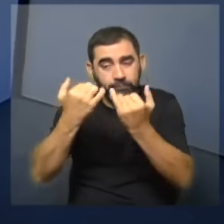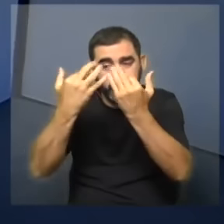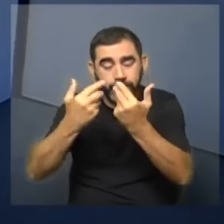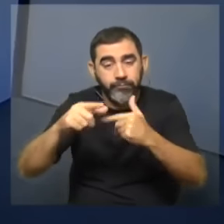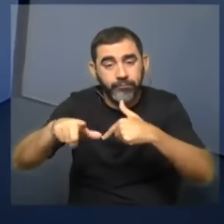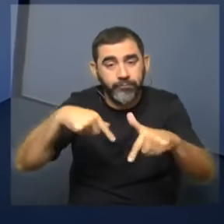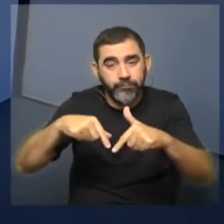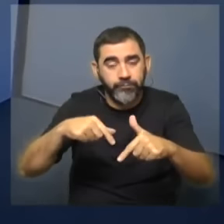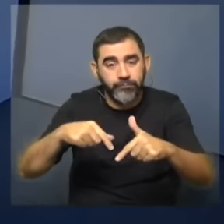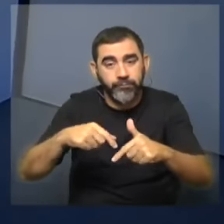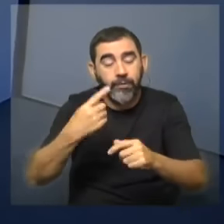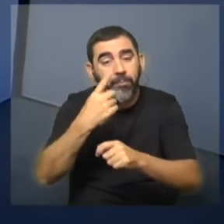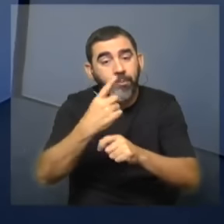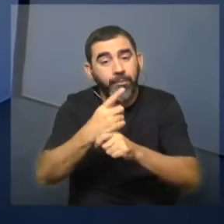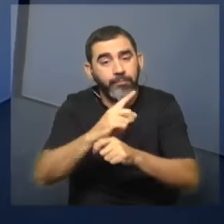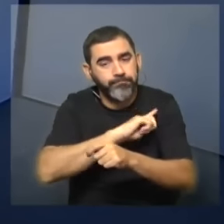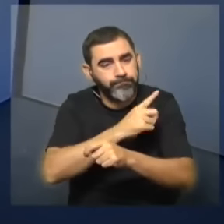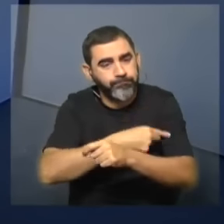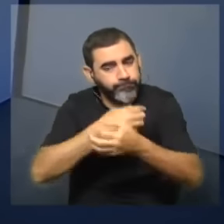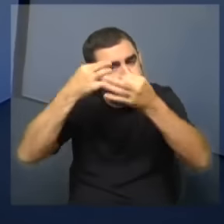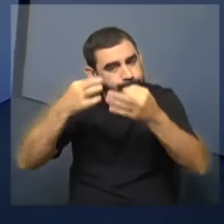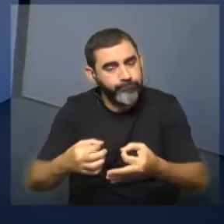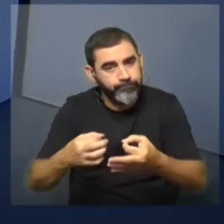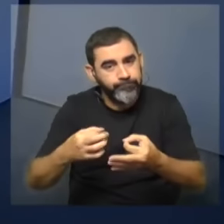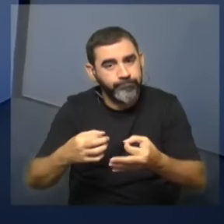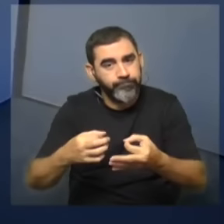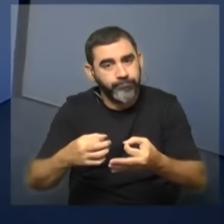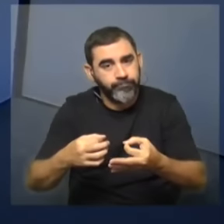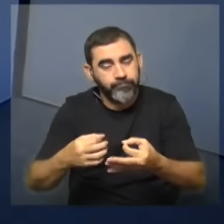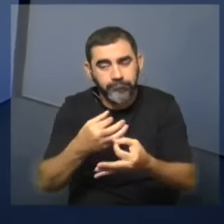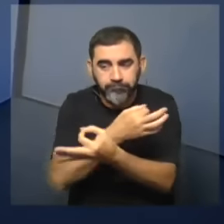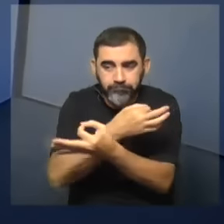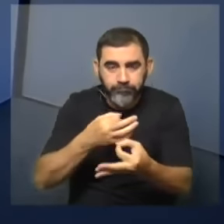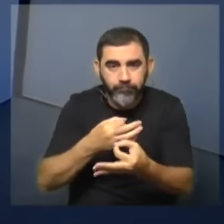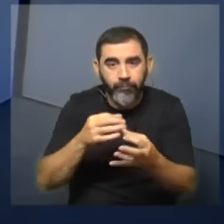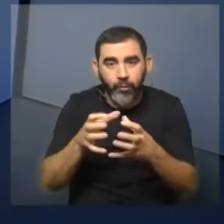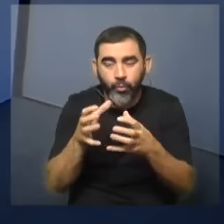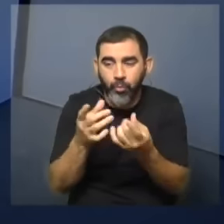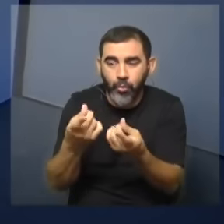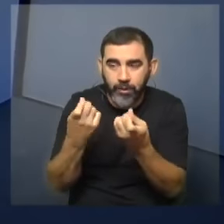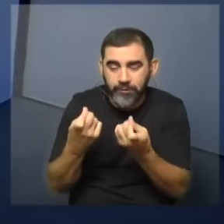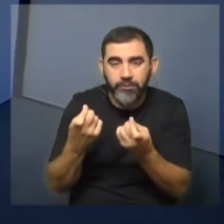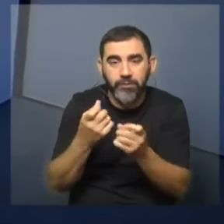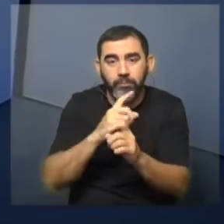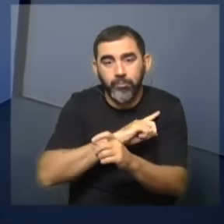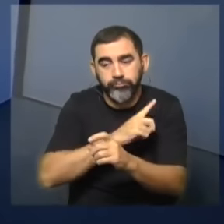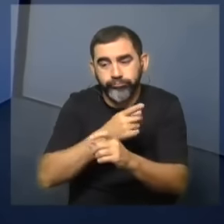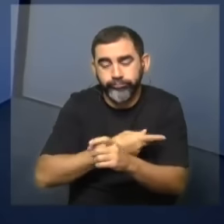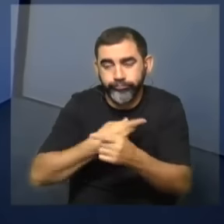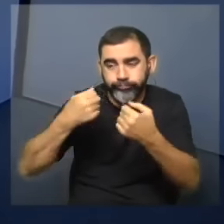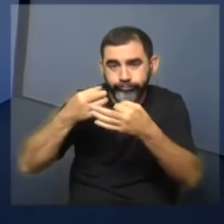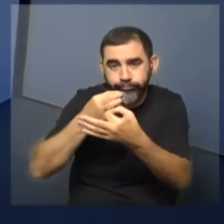que ya son secundarios porque lo primero era asegurar que esto que esto está bien que esto es lo que el sector necesita que esto potencia